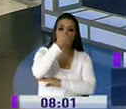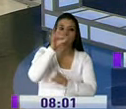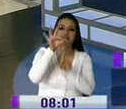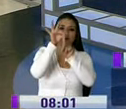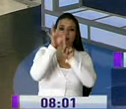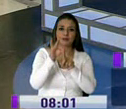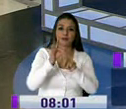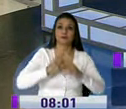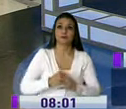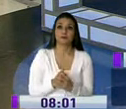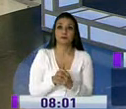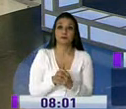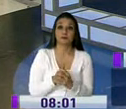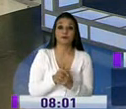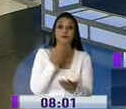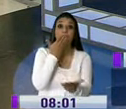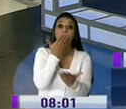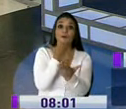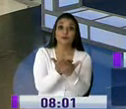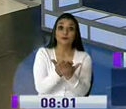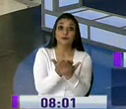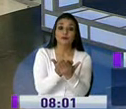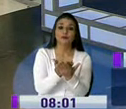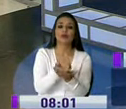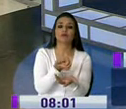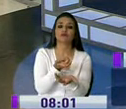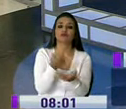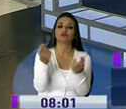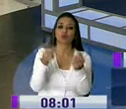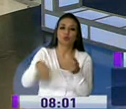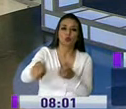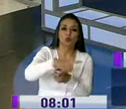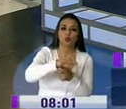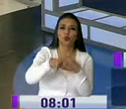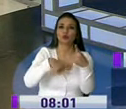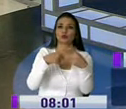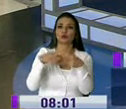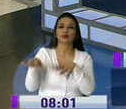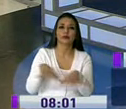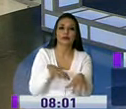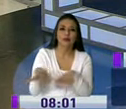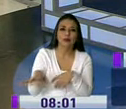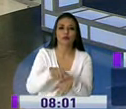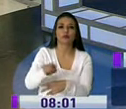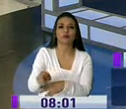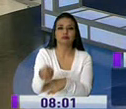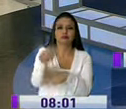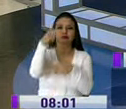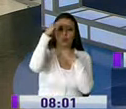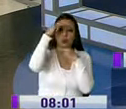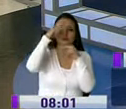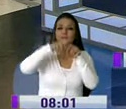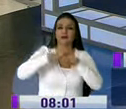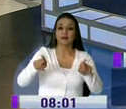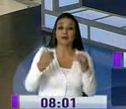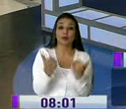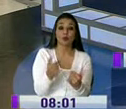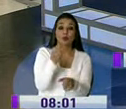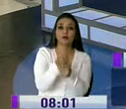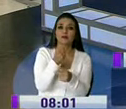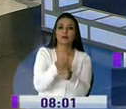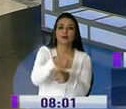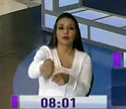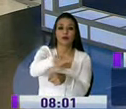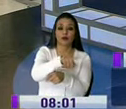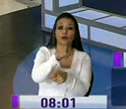que quiero agradecerle a nuestros productores, quiero agradecerles a nuestros coordinadores, agradecer a toda la gente que está a esta hora laburando para que usted